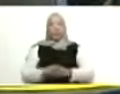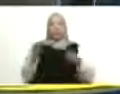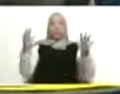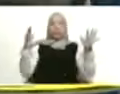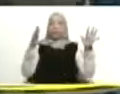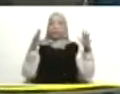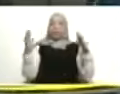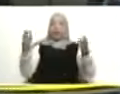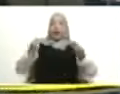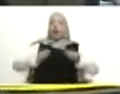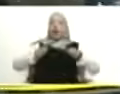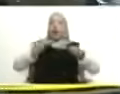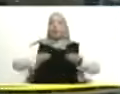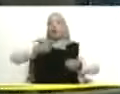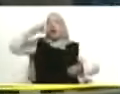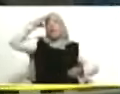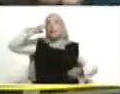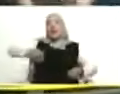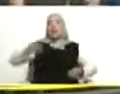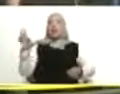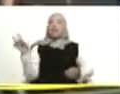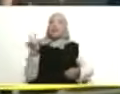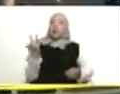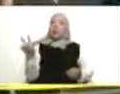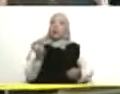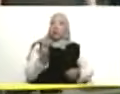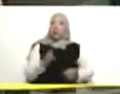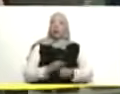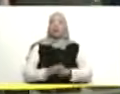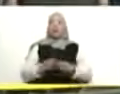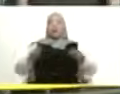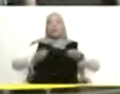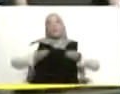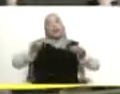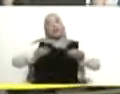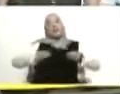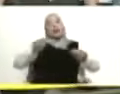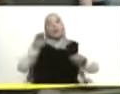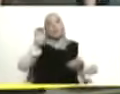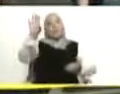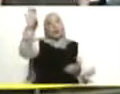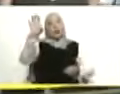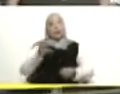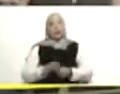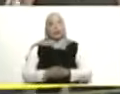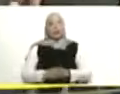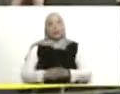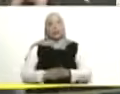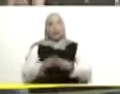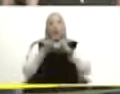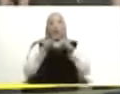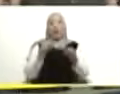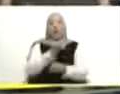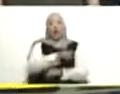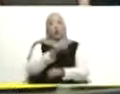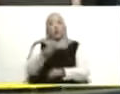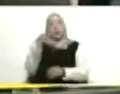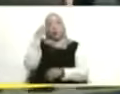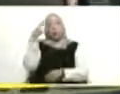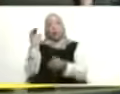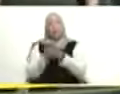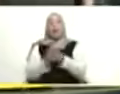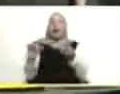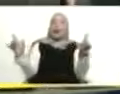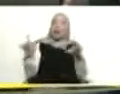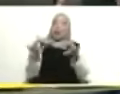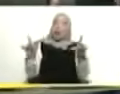¡Que vivan los militares de Venezuela! ¡Que viva la patria! Bueno, mis saludos a todos, pues. TVFAN,